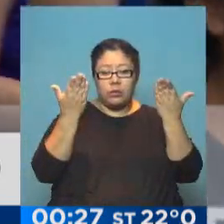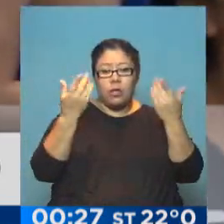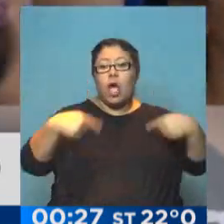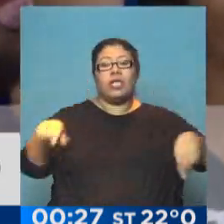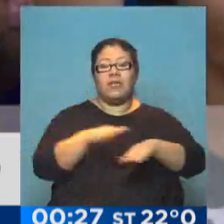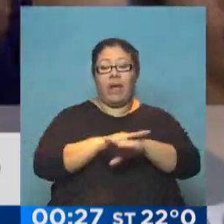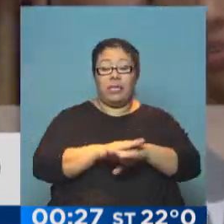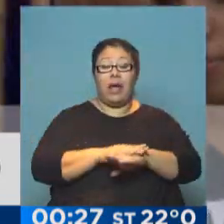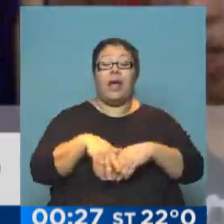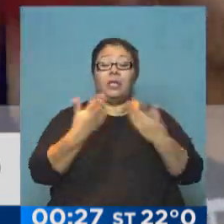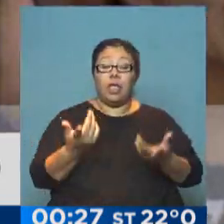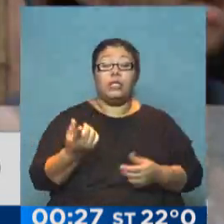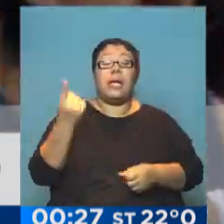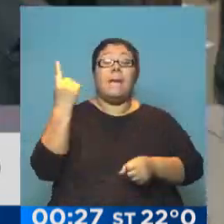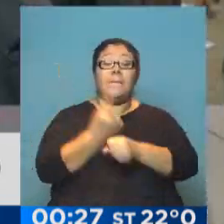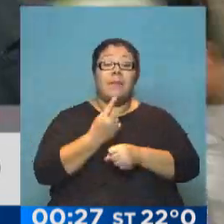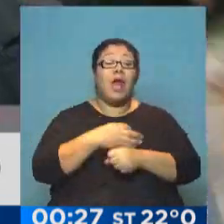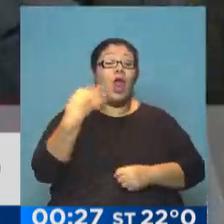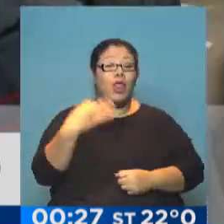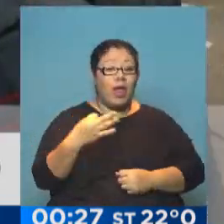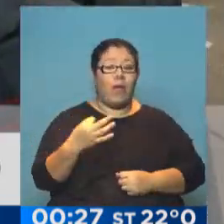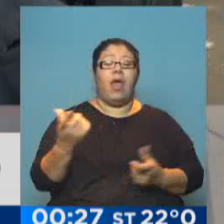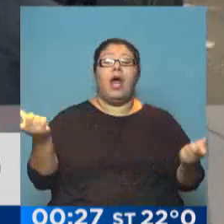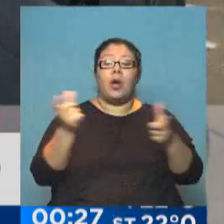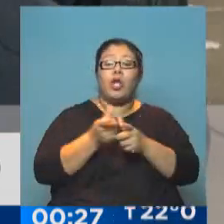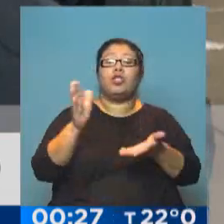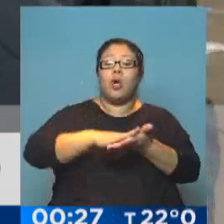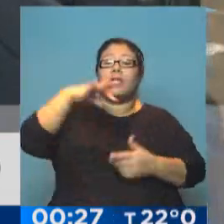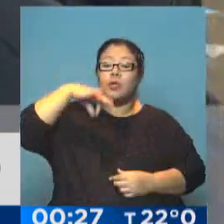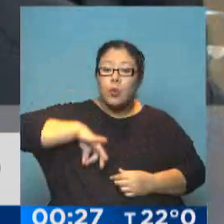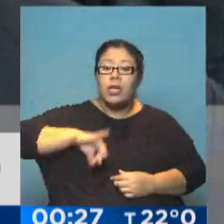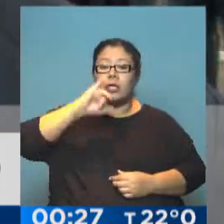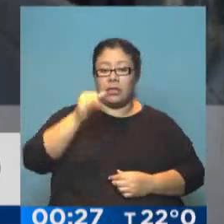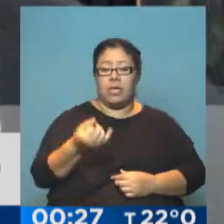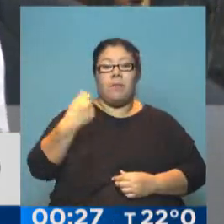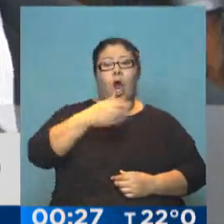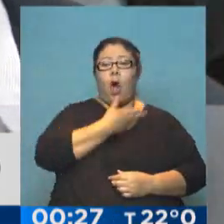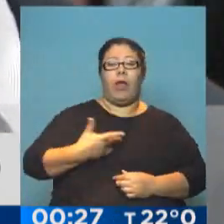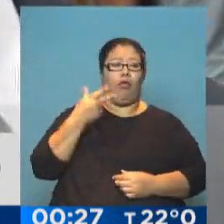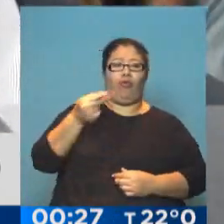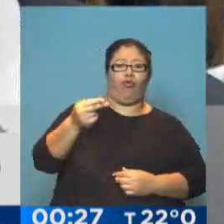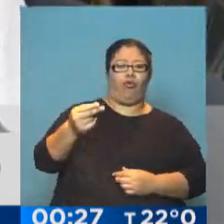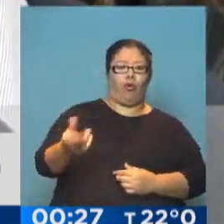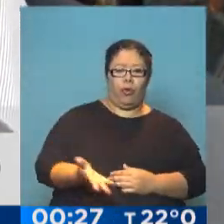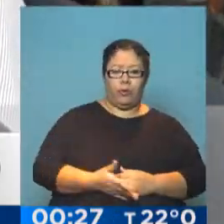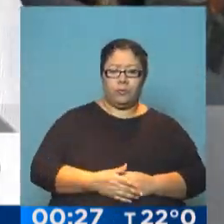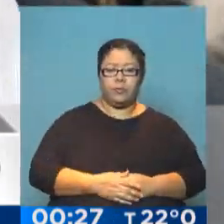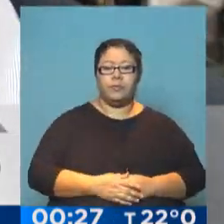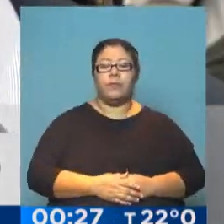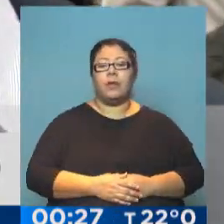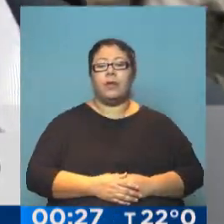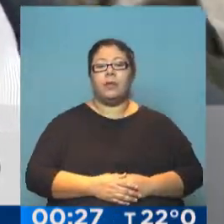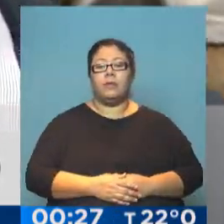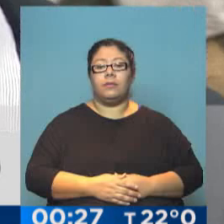en paritaria debería darse este aumento. El gobierno lo ha negado, inclusive diciendo que ni siquiera estaba en su agenda. Sí, estuvo en su agenda desde el Vamos,